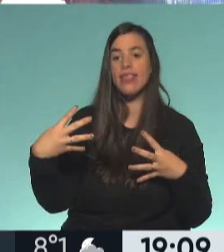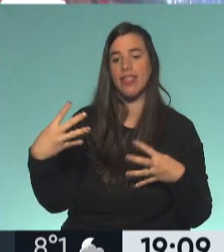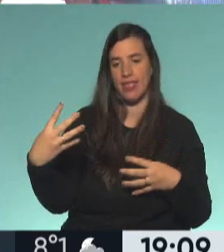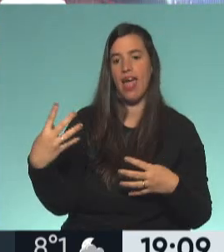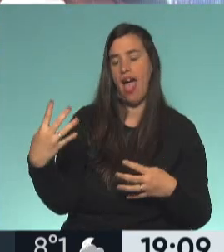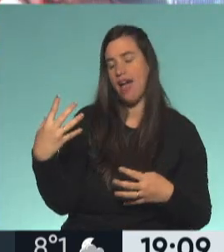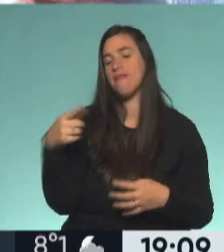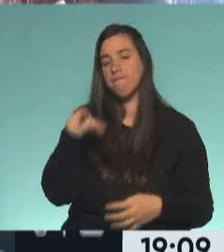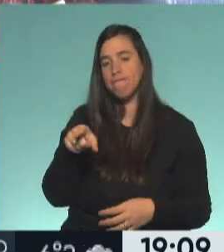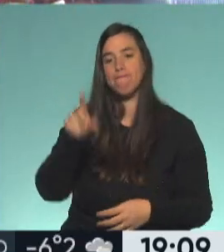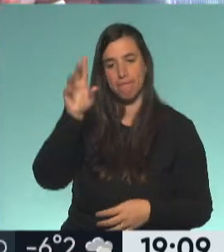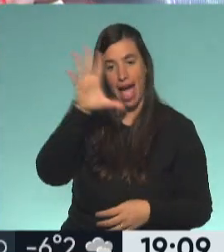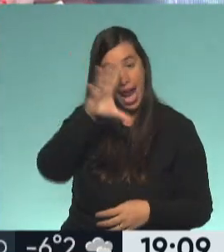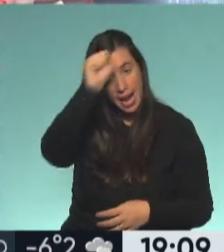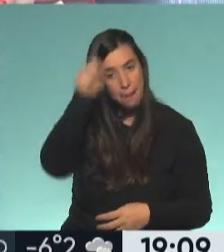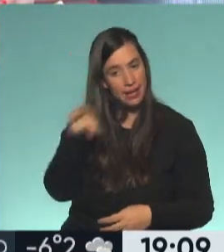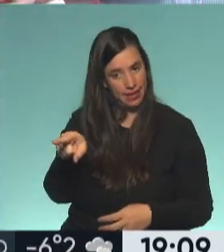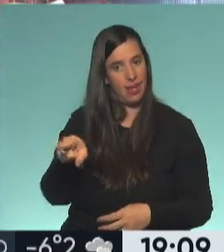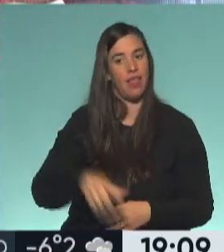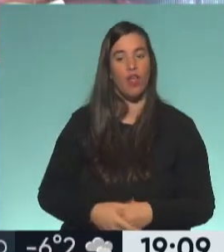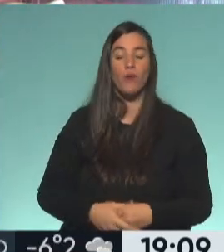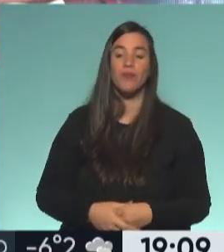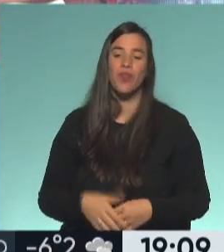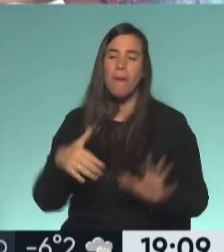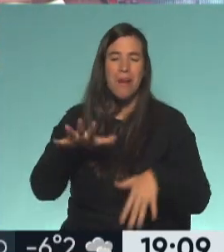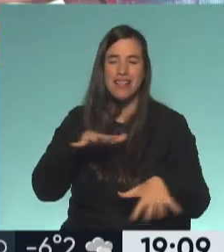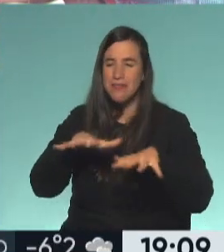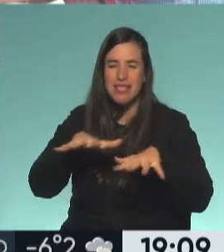atención por la muerte de este preso palestino en las cárceles israelíes.